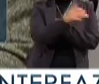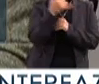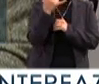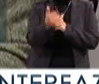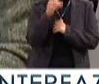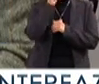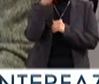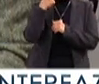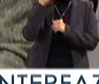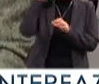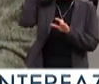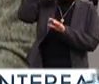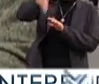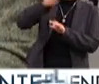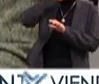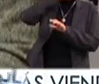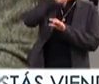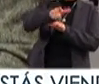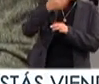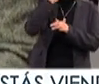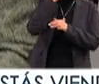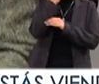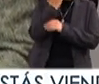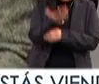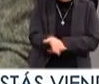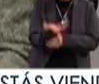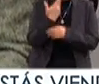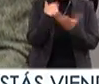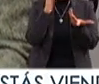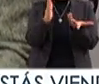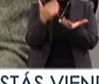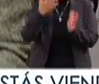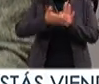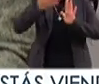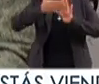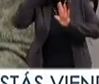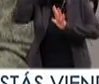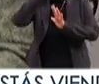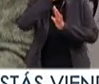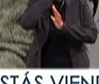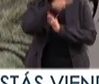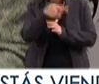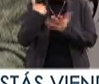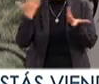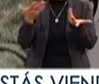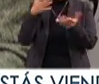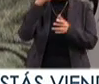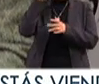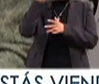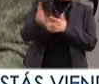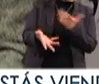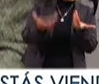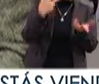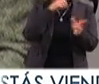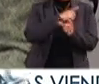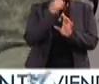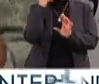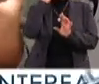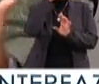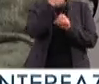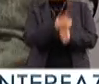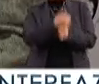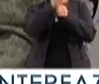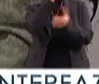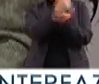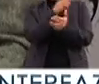es hablar de un futuro mejor y queremos, digamos, para construir un futuro mejor, que no sea un futuro solo dramático, sino